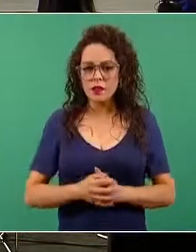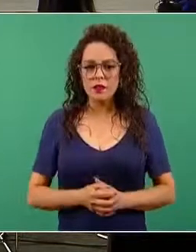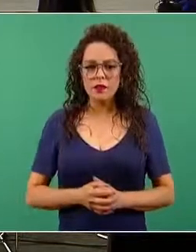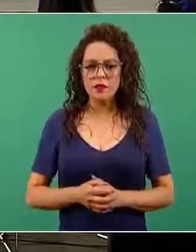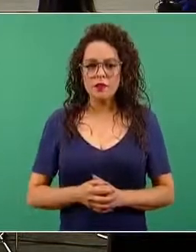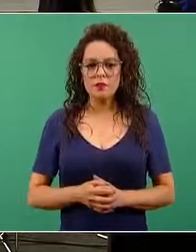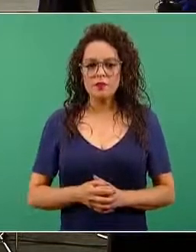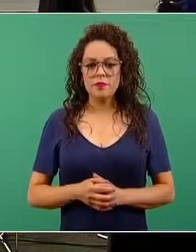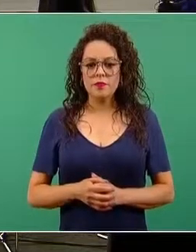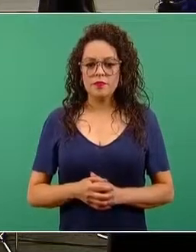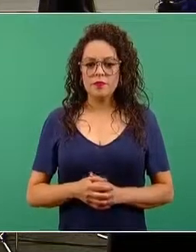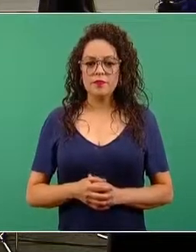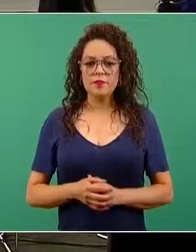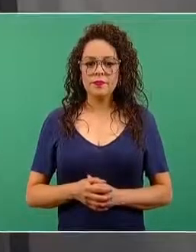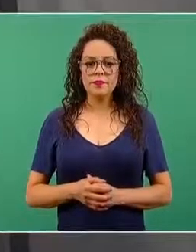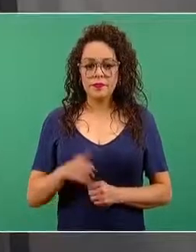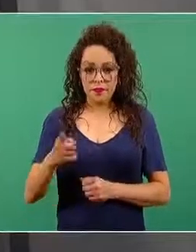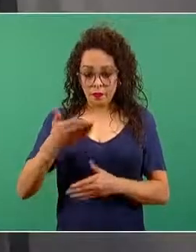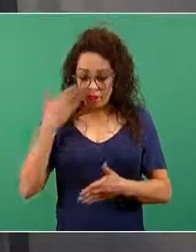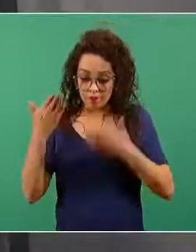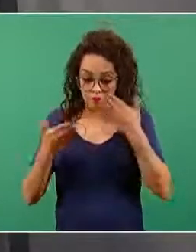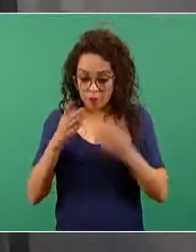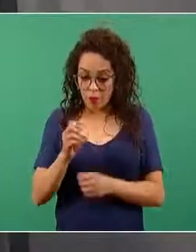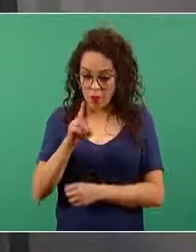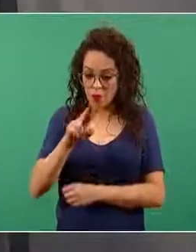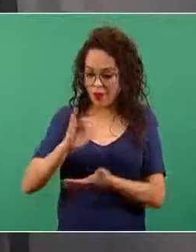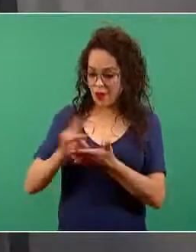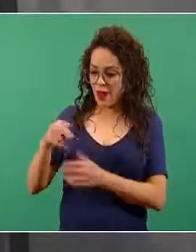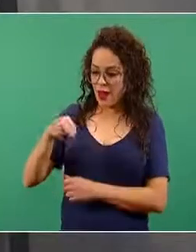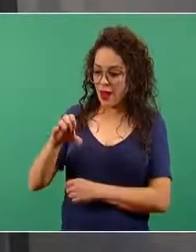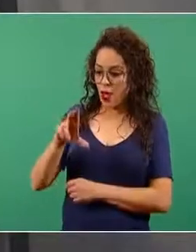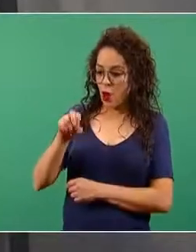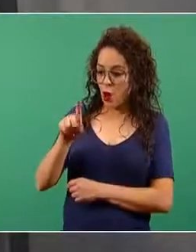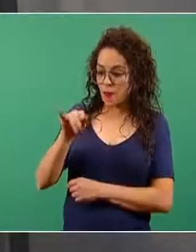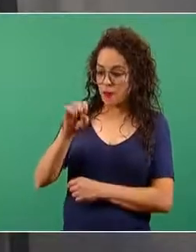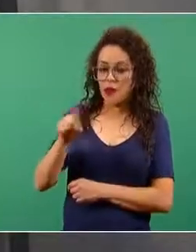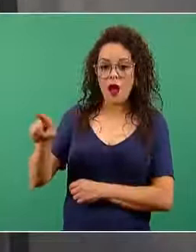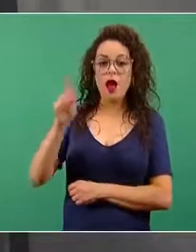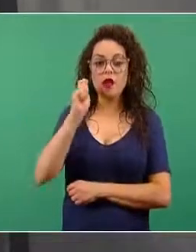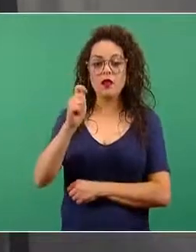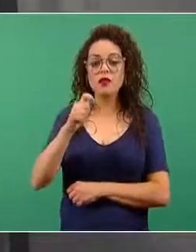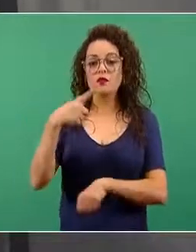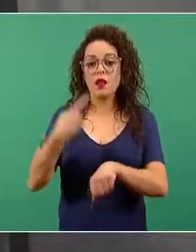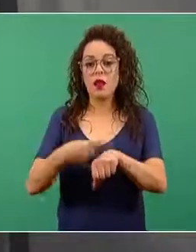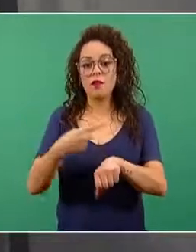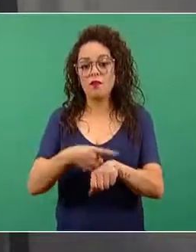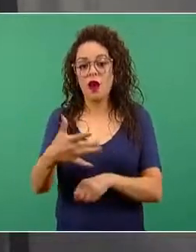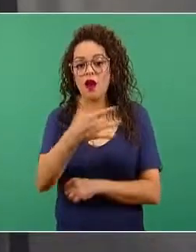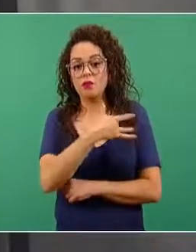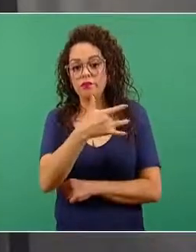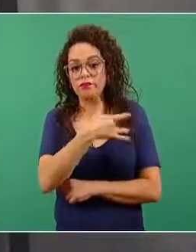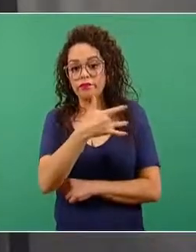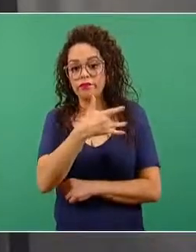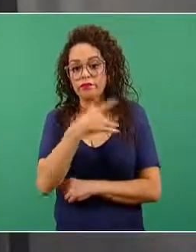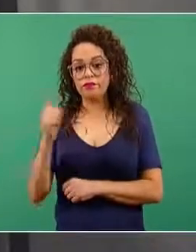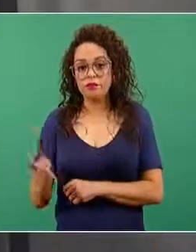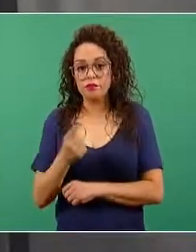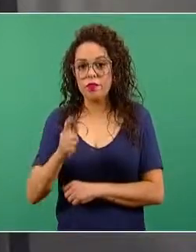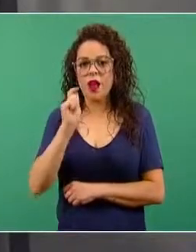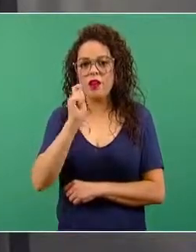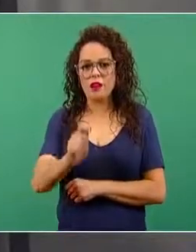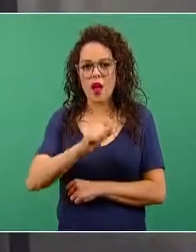evidente en el estudio de la necropsia fue una enfermedad cardíaca crónica, una afección de la válvula